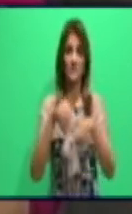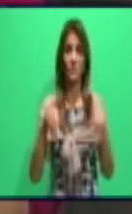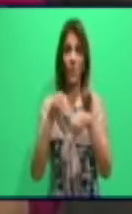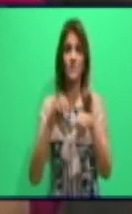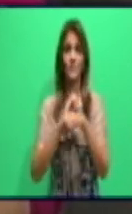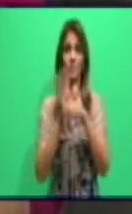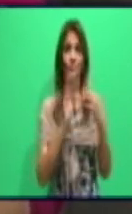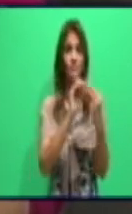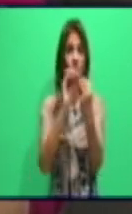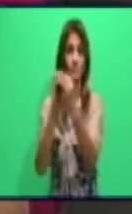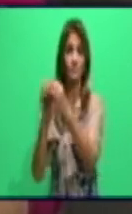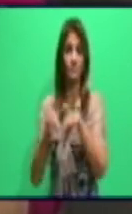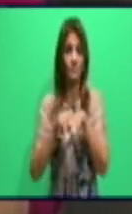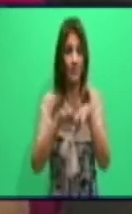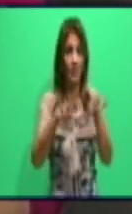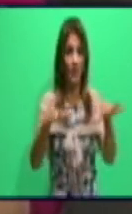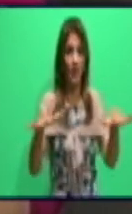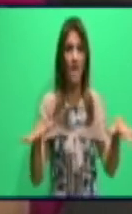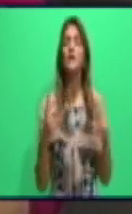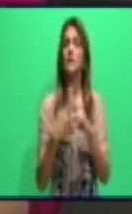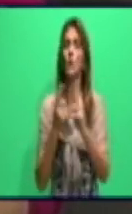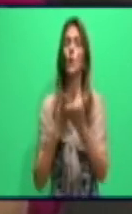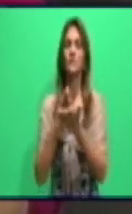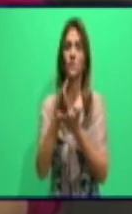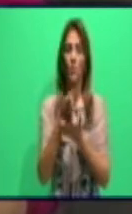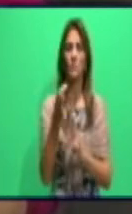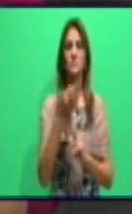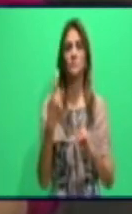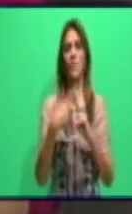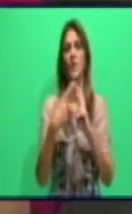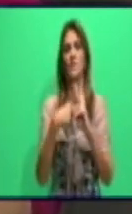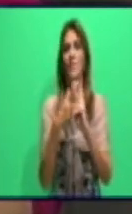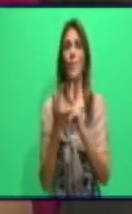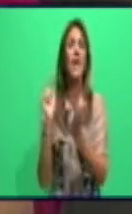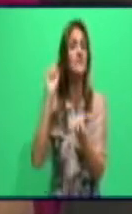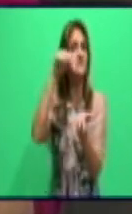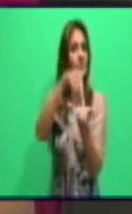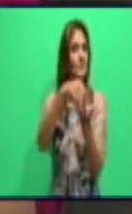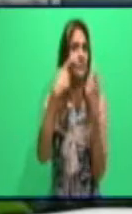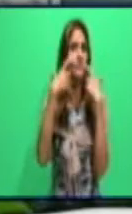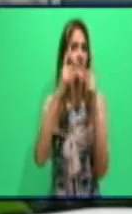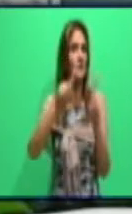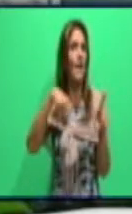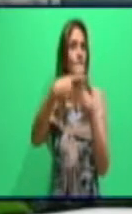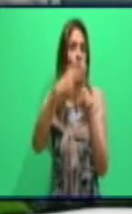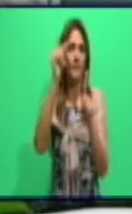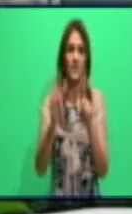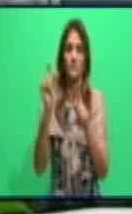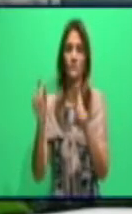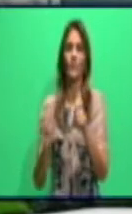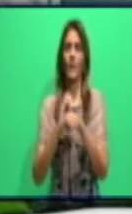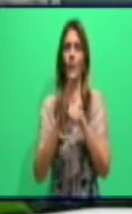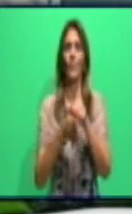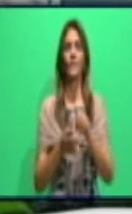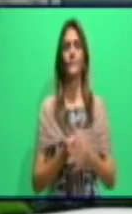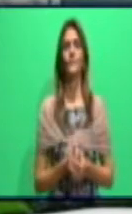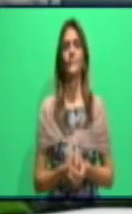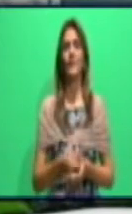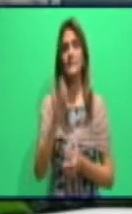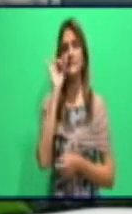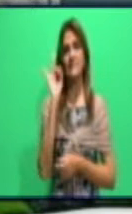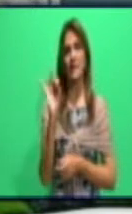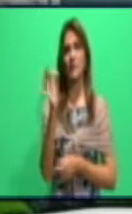incremento de casos y sigue siendo Bayamo el epicentro de esta situación. Un total de 7 de los 13 municipios de la provincia